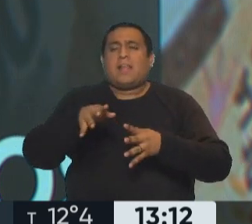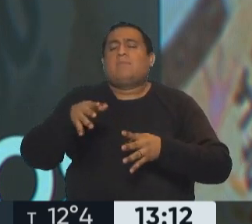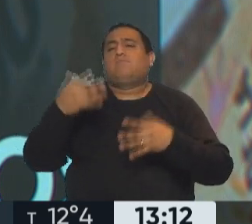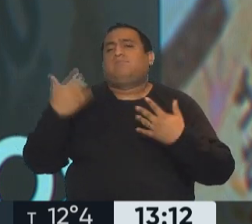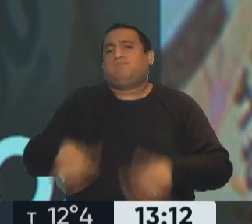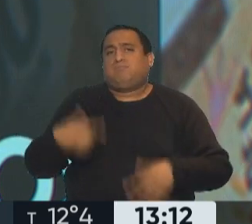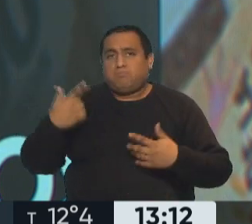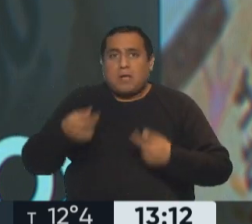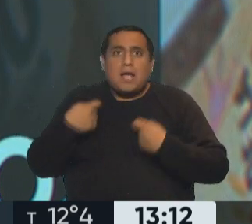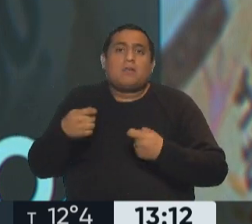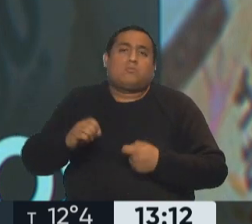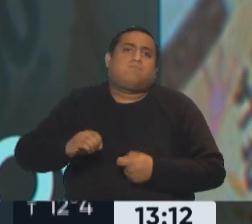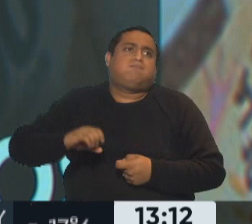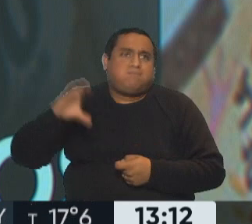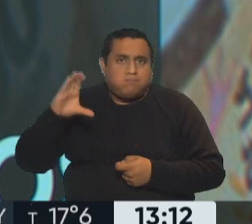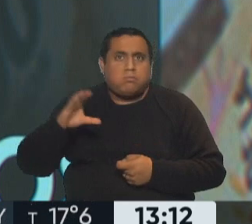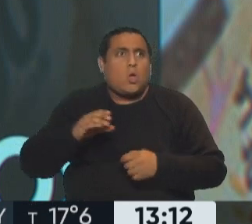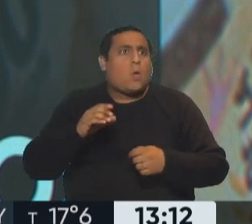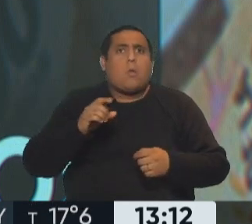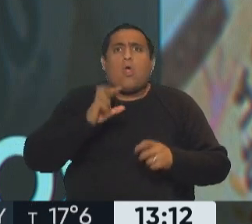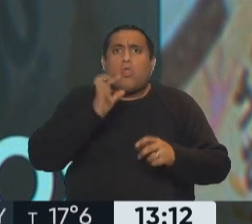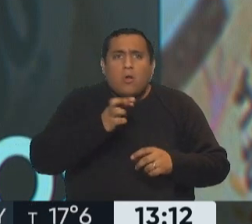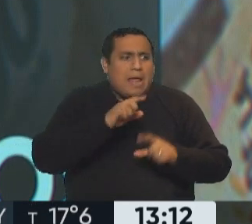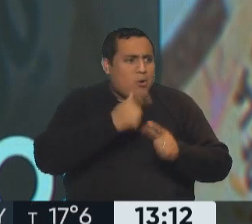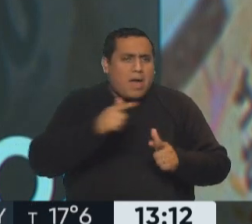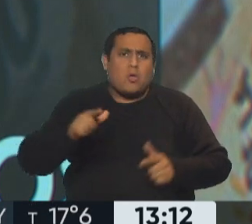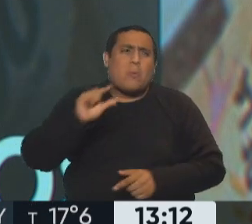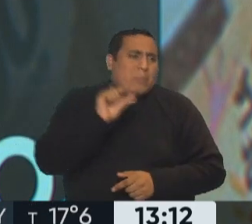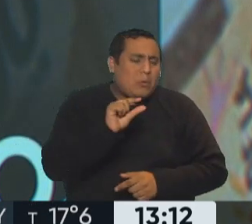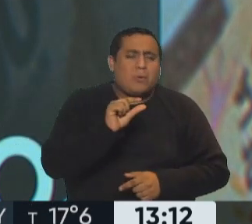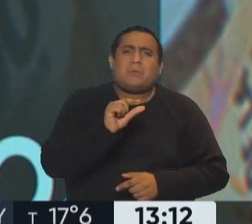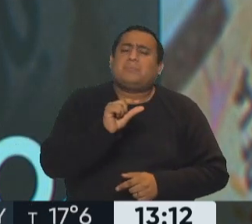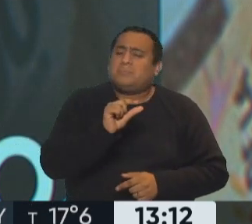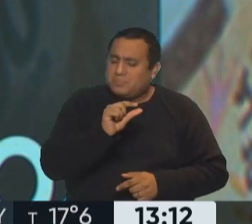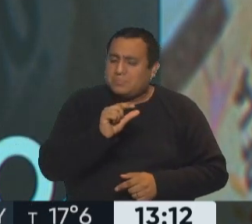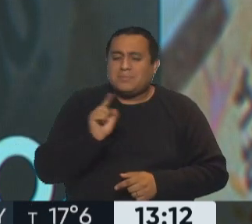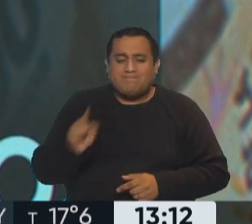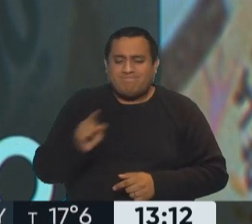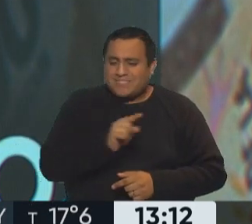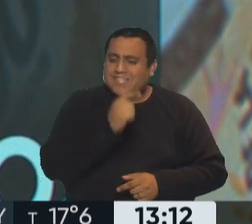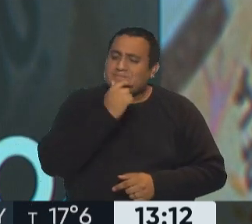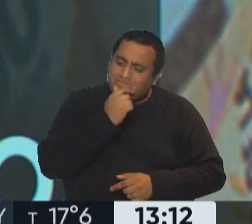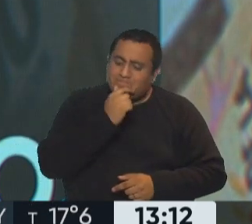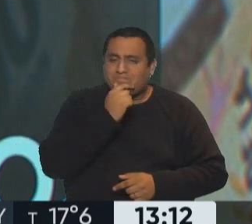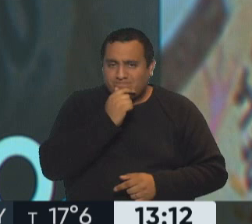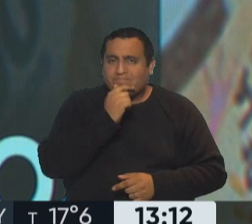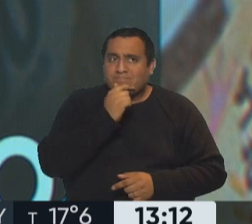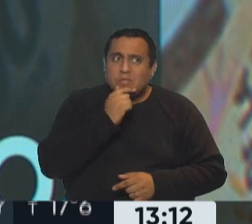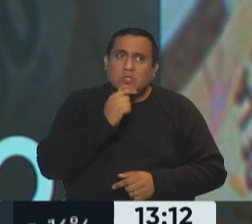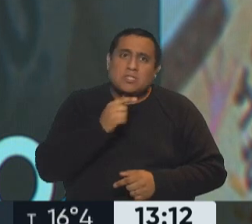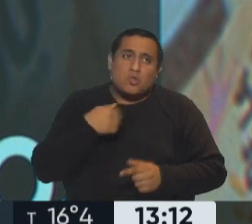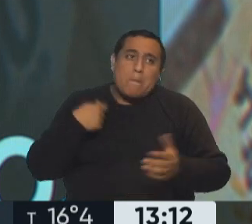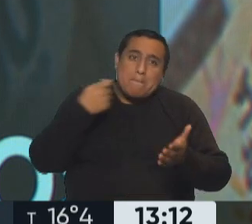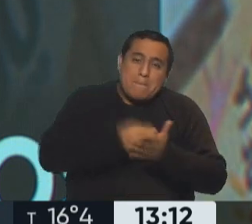déficit, me generó problemas en escasez de dólares más de lo que ya tengo que reflejar eso en un programa económico que sea realista